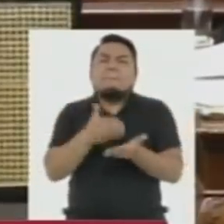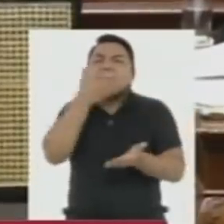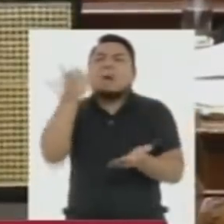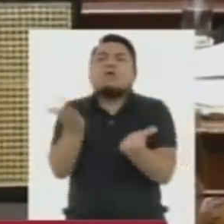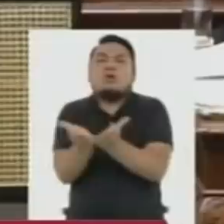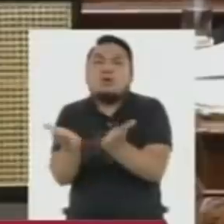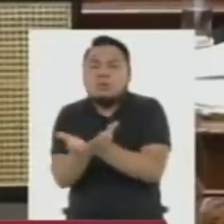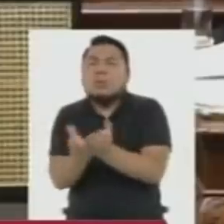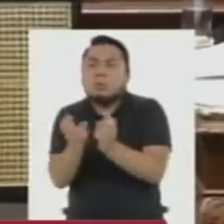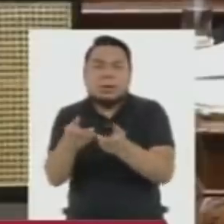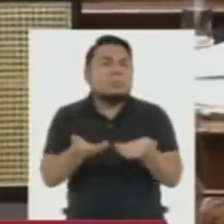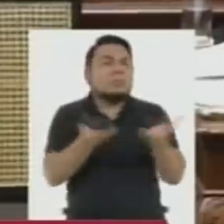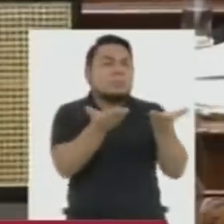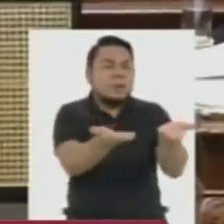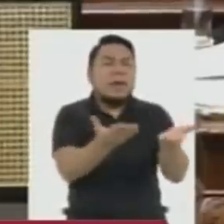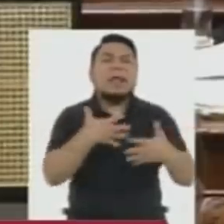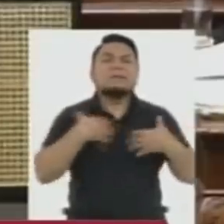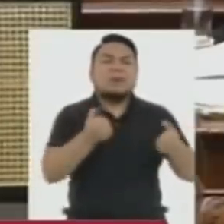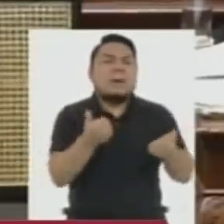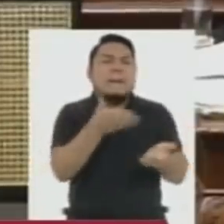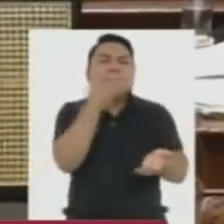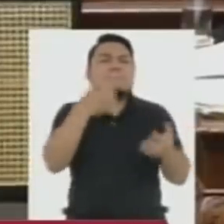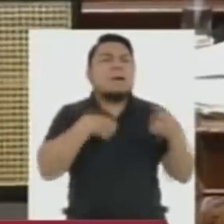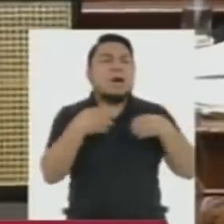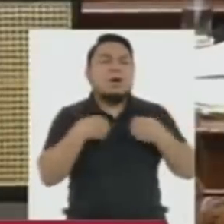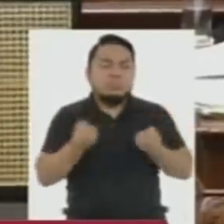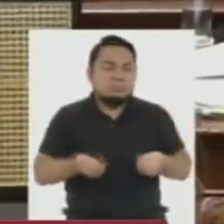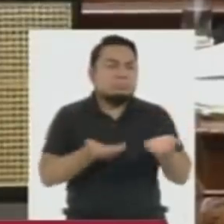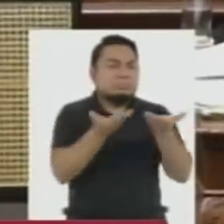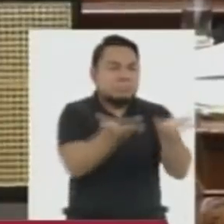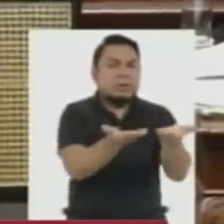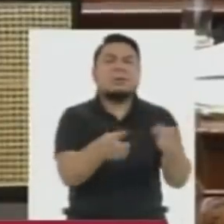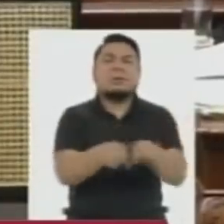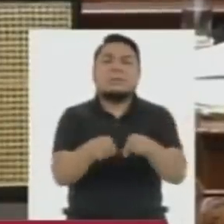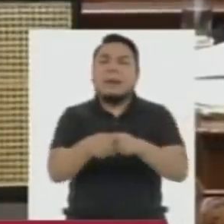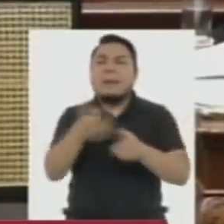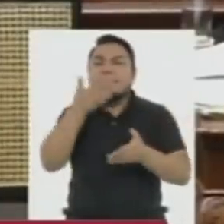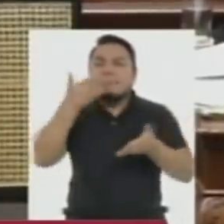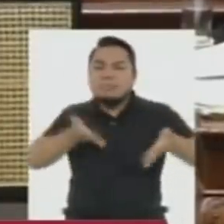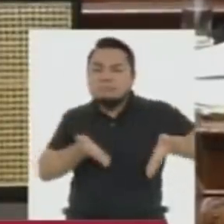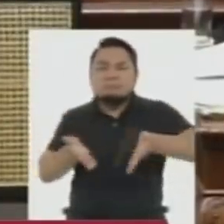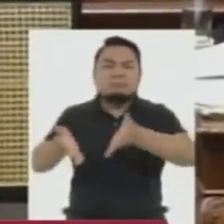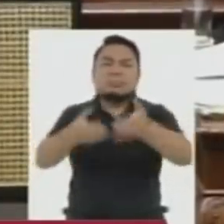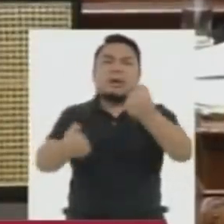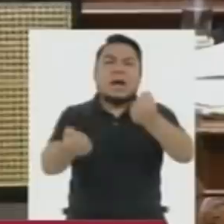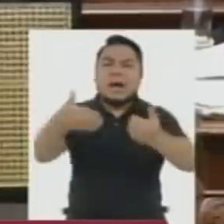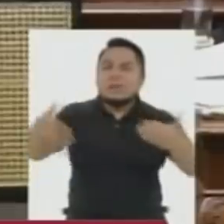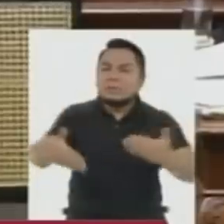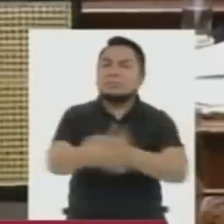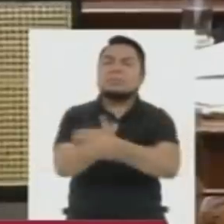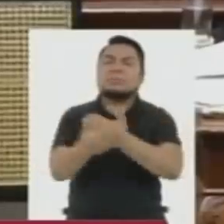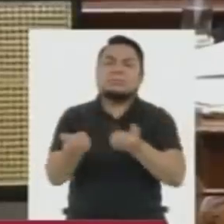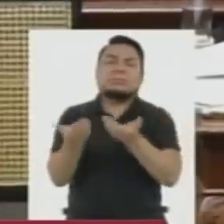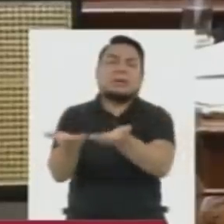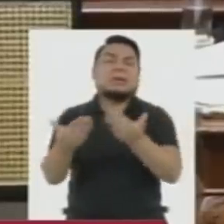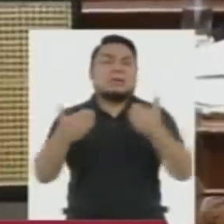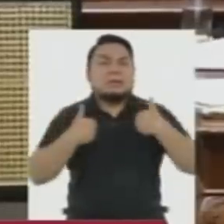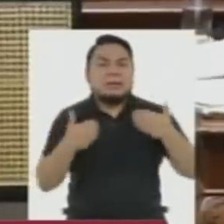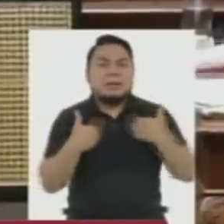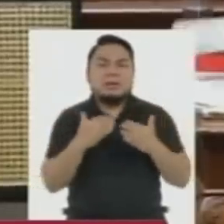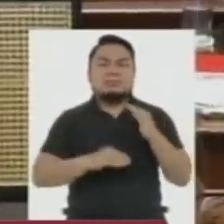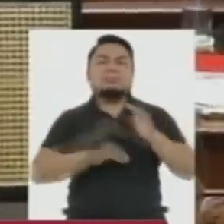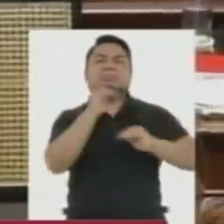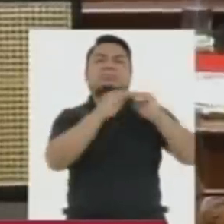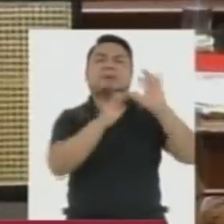algún mensaje a la nación su decisión de disolver el parlamento nacional al considerar que la cuestión de confianza presentada por el entonces primer ministro salvador del solar